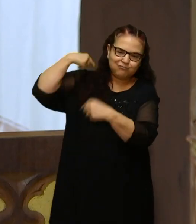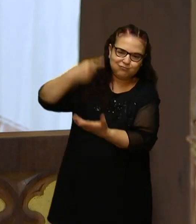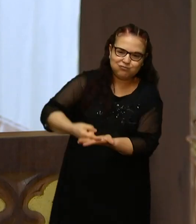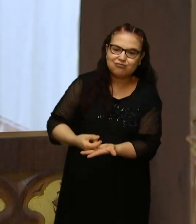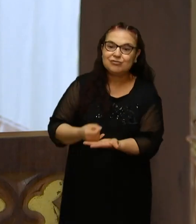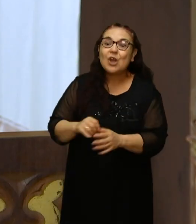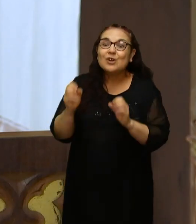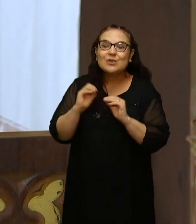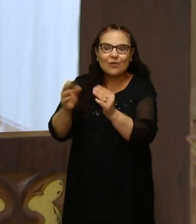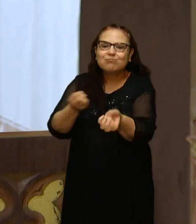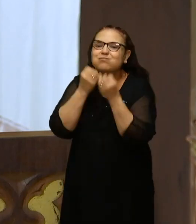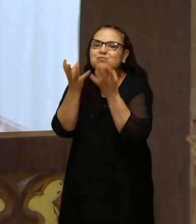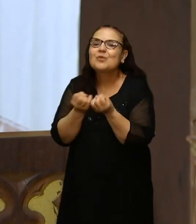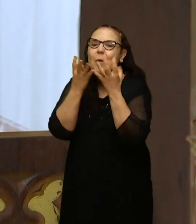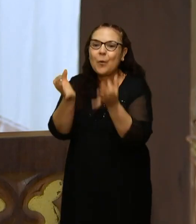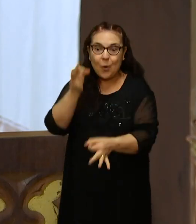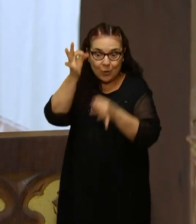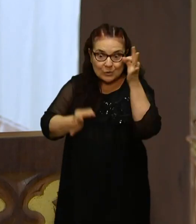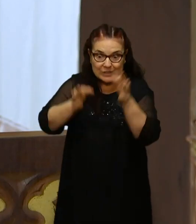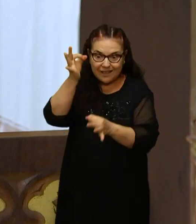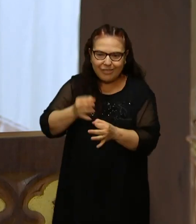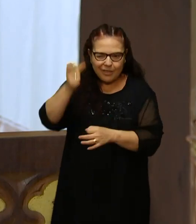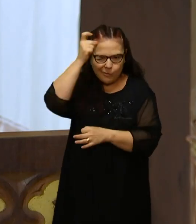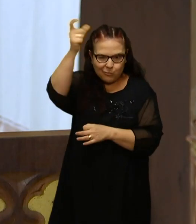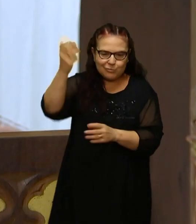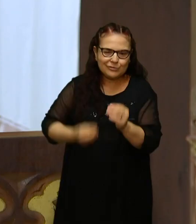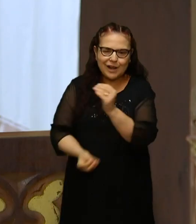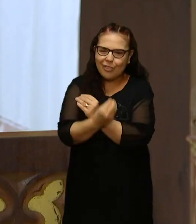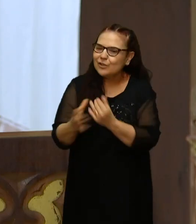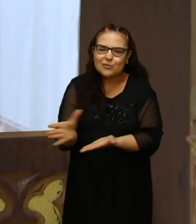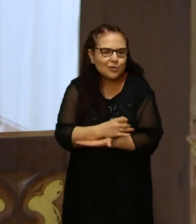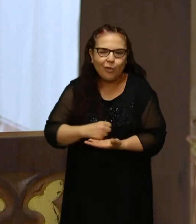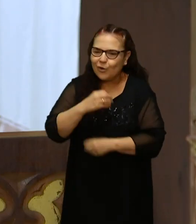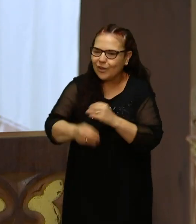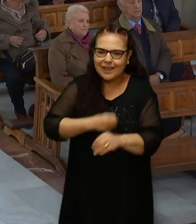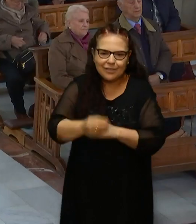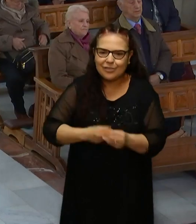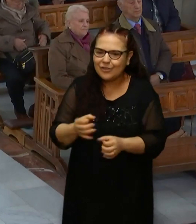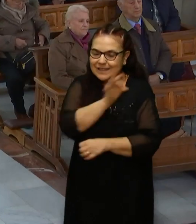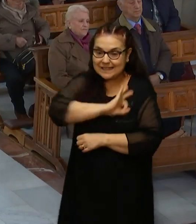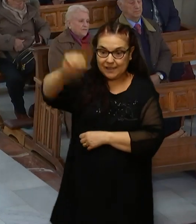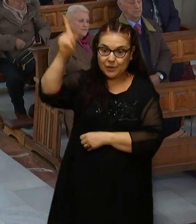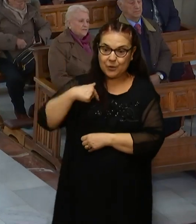su justicia al pueblo que ha de nacer, todo lo que hizo el Señor.